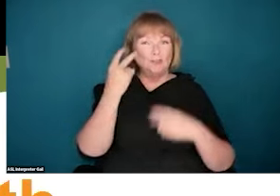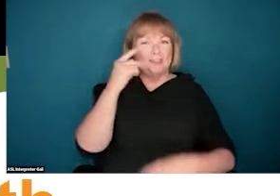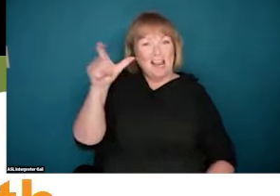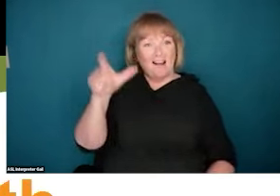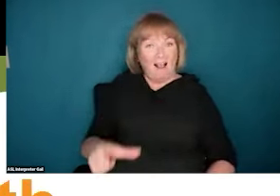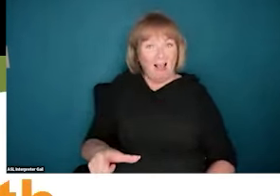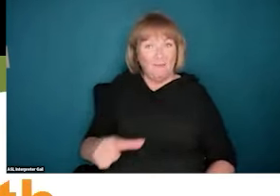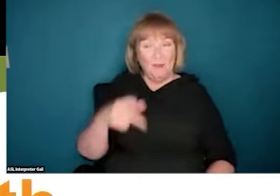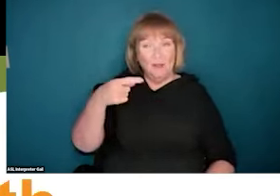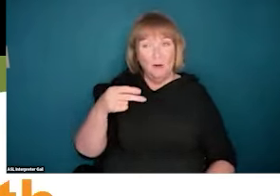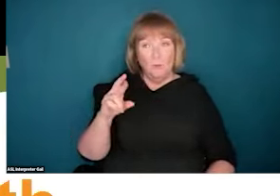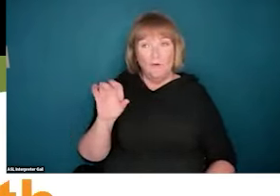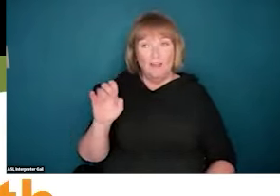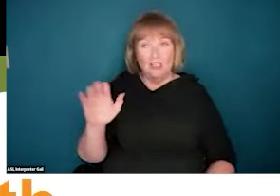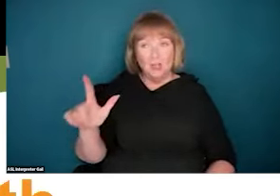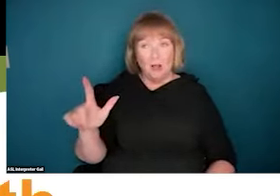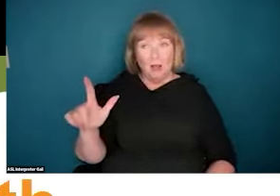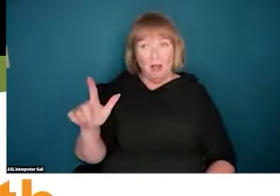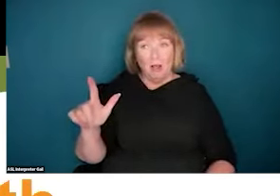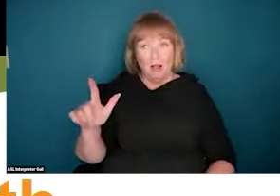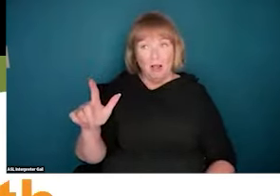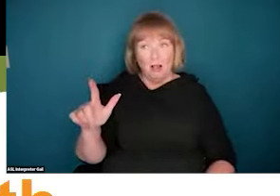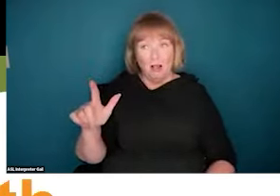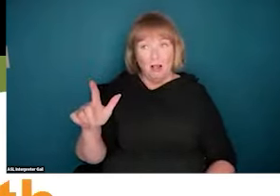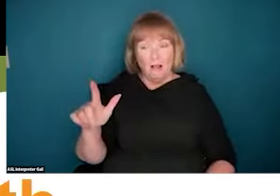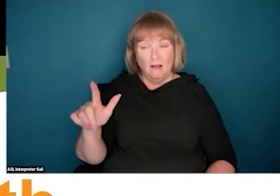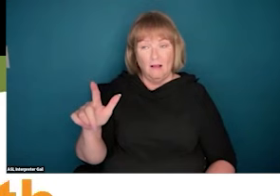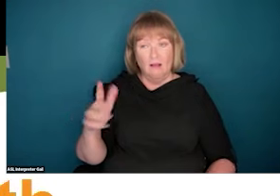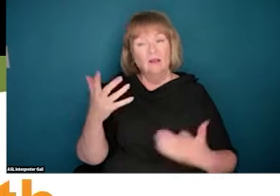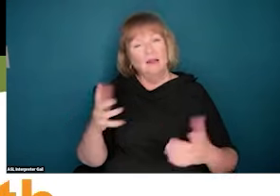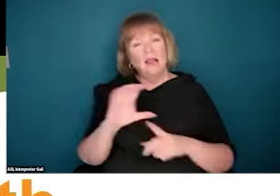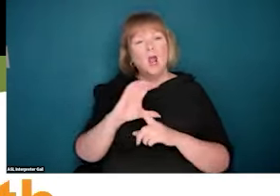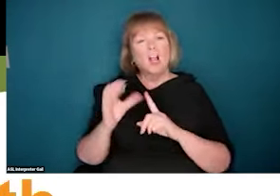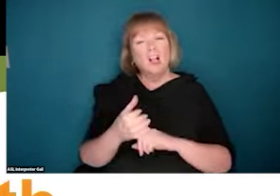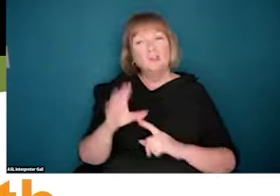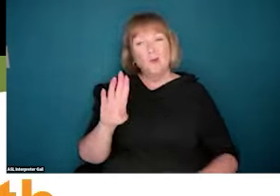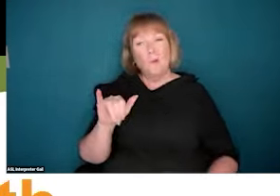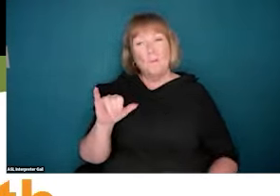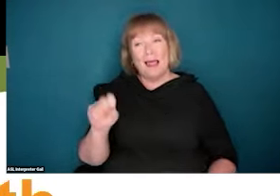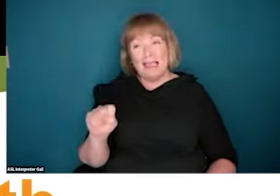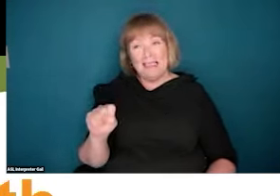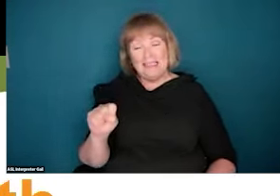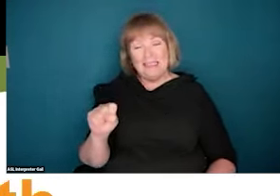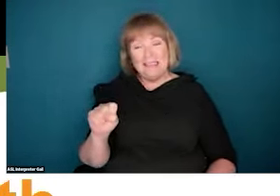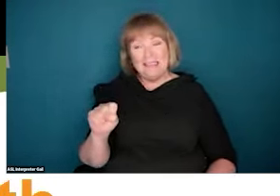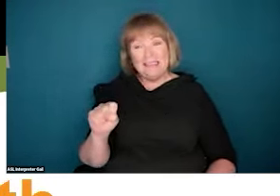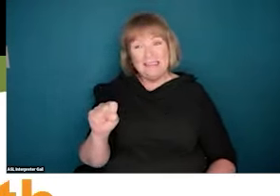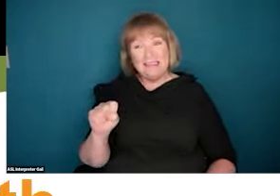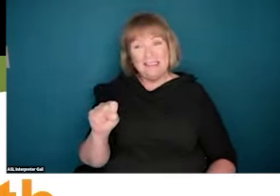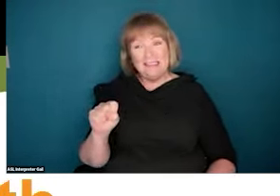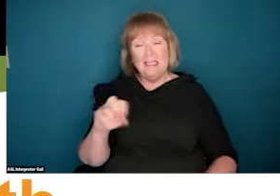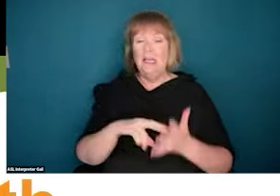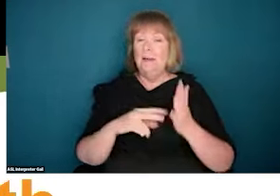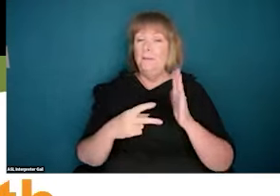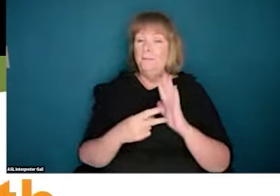los profesionales en esta conferencia hay una columna, hay un sesgo